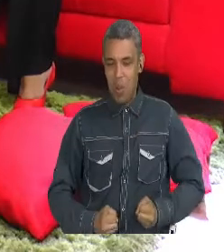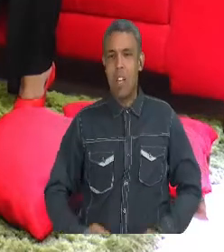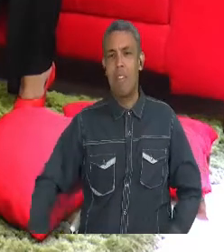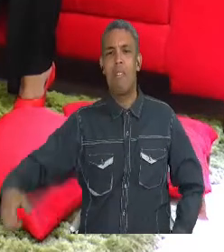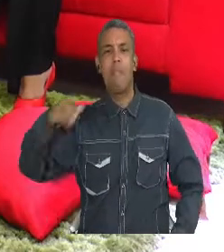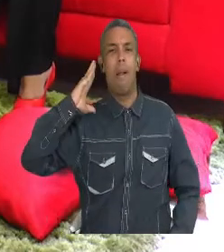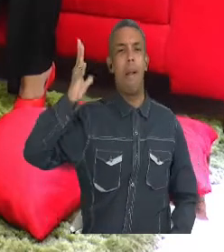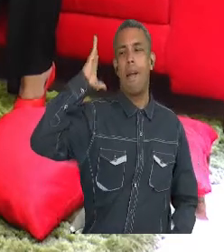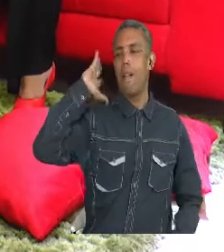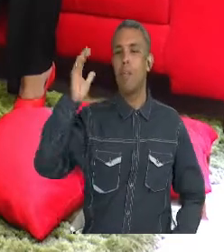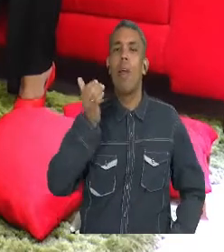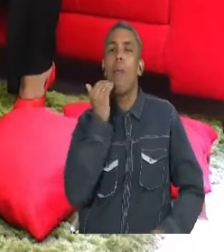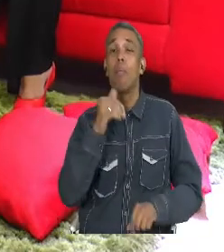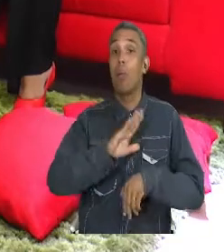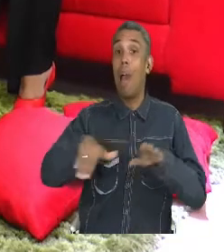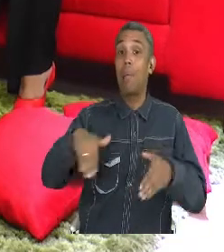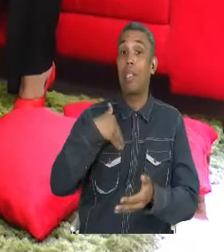veces a clase y, ¿cómo te llamas?